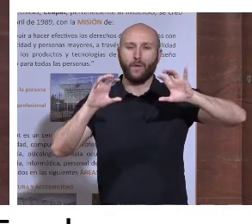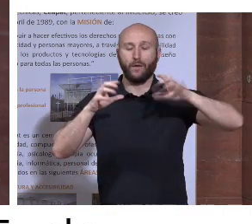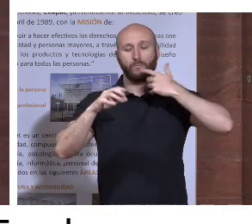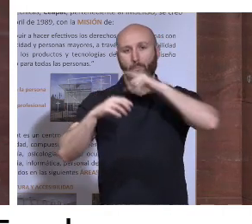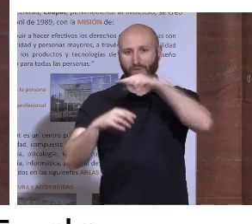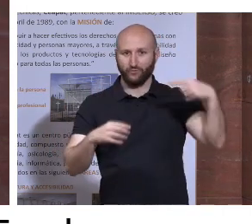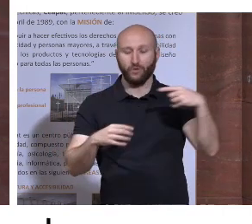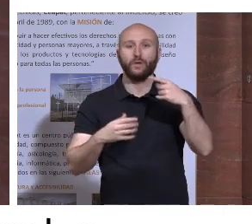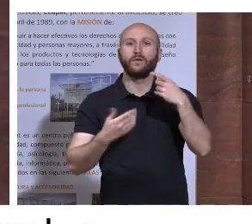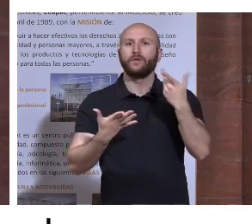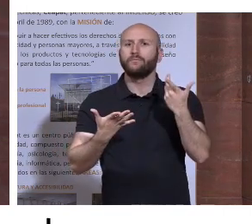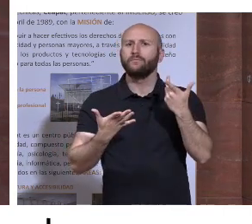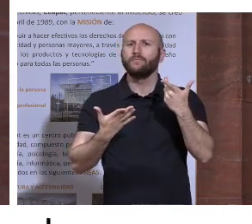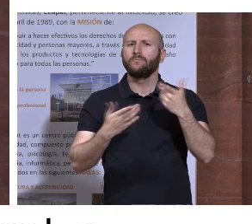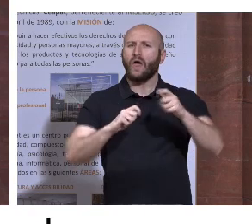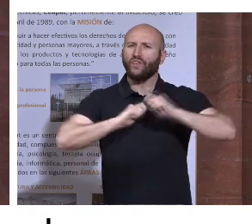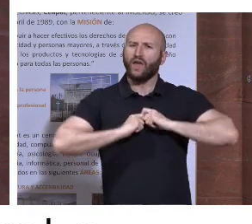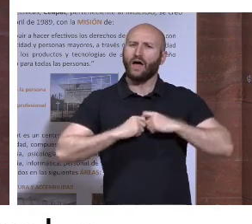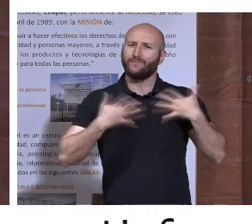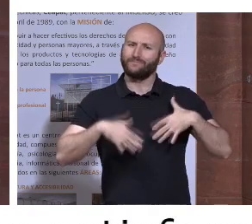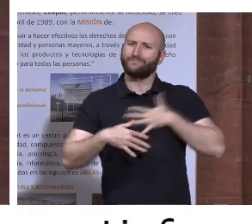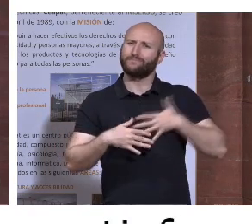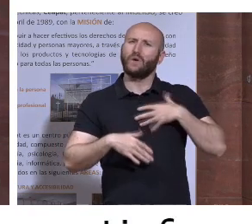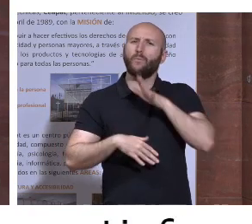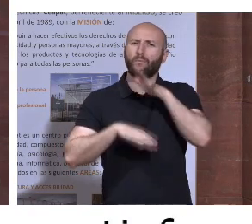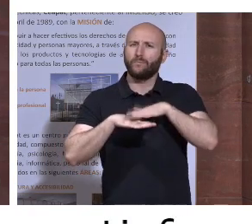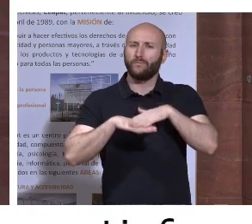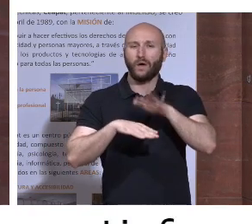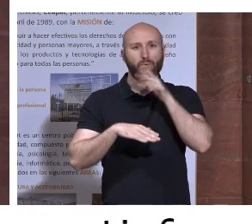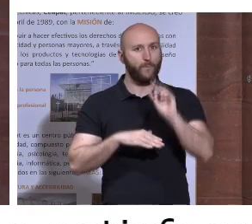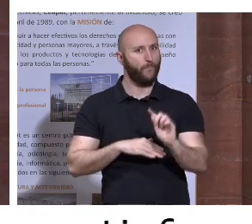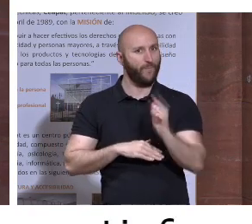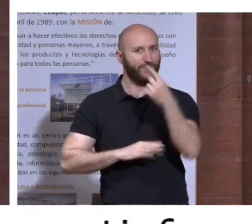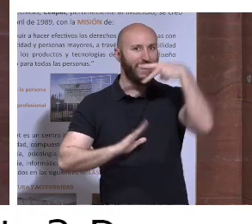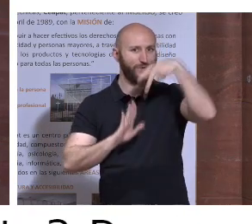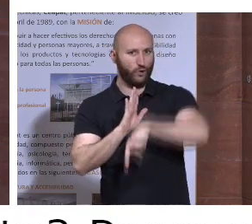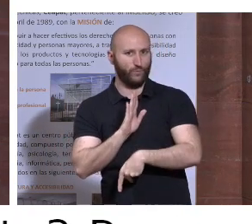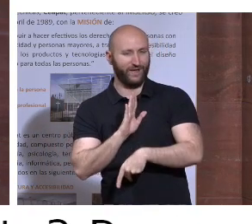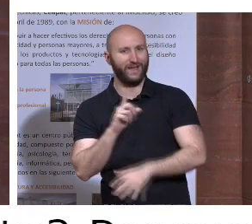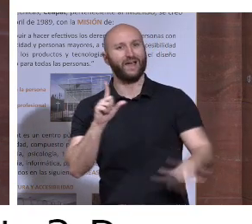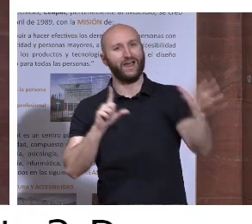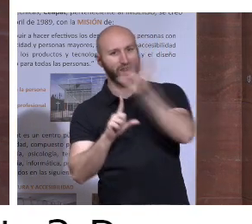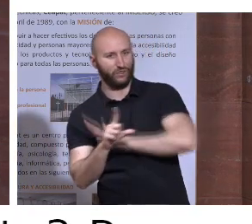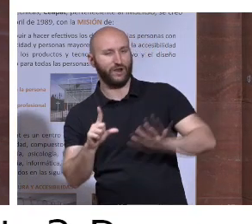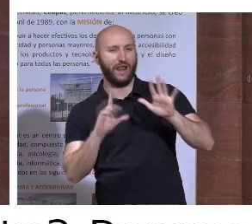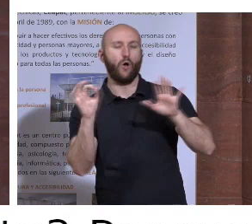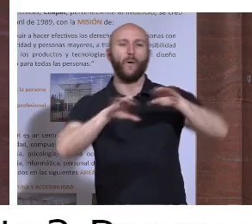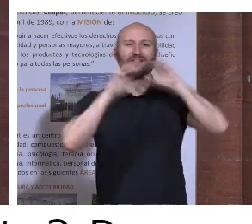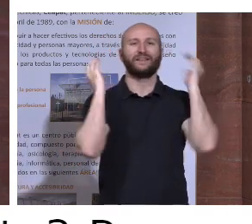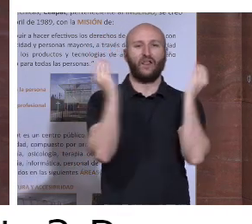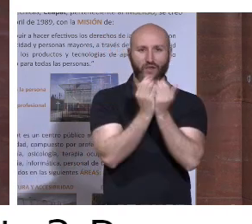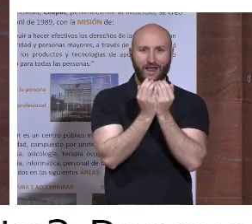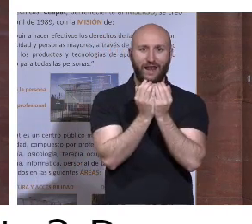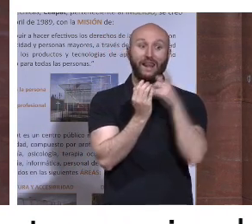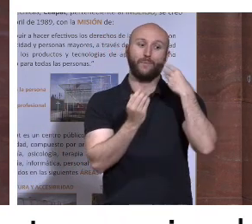qué me satisface a mí este proyecto concretamente? Porque primero es la primera norma, tanto a nivel nacional como a nivel internacional, en